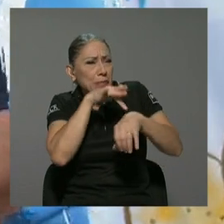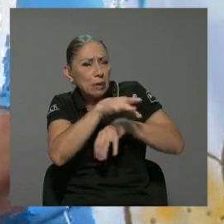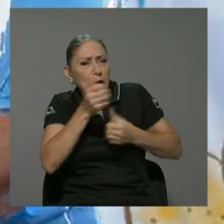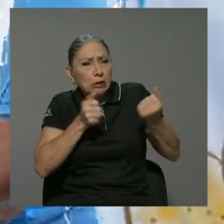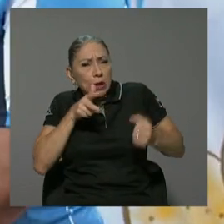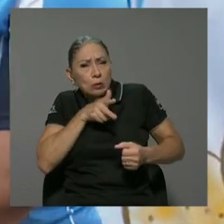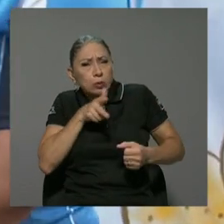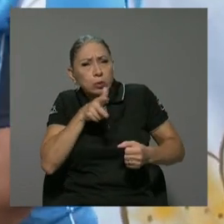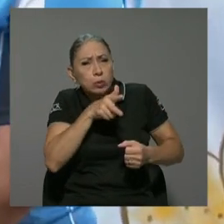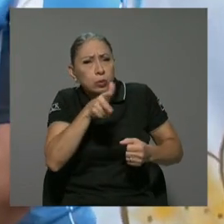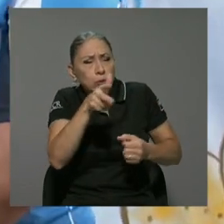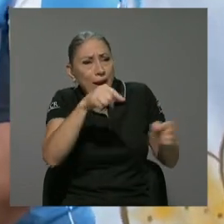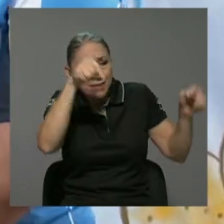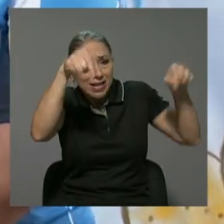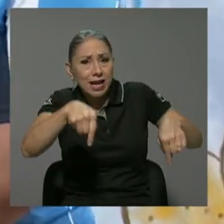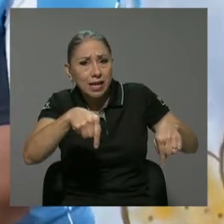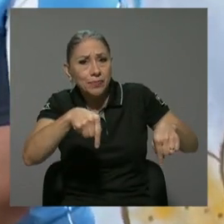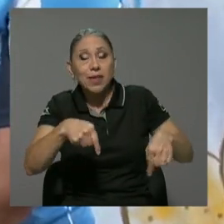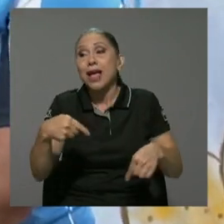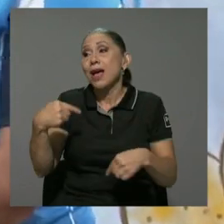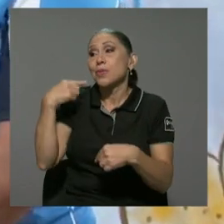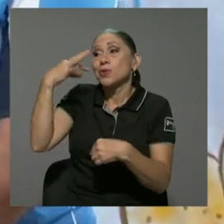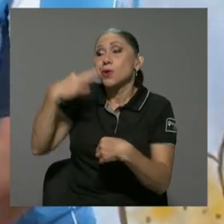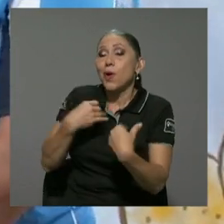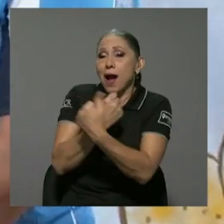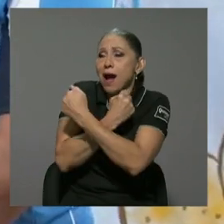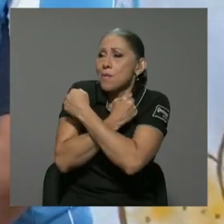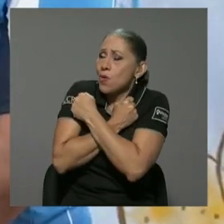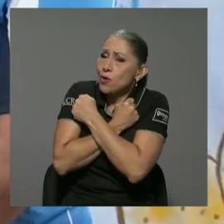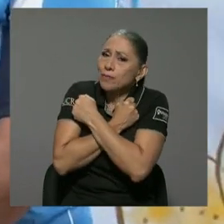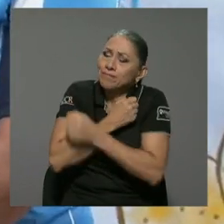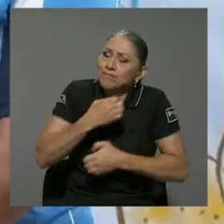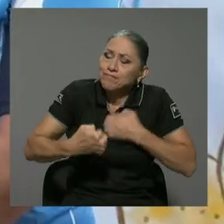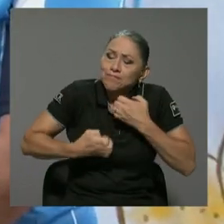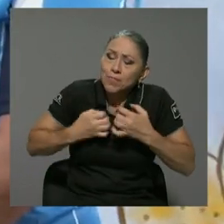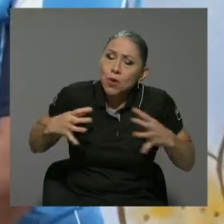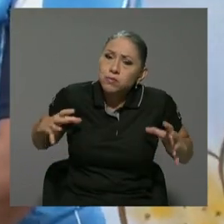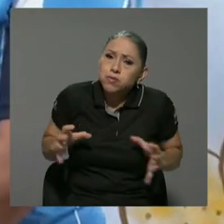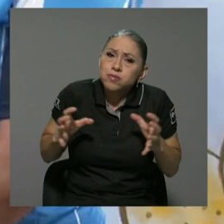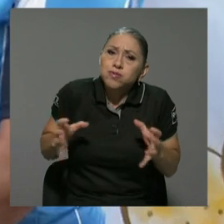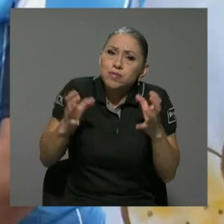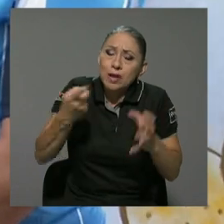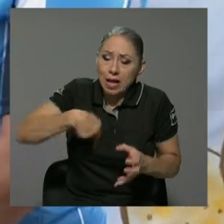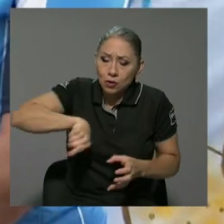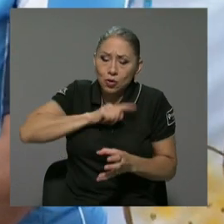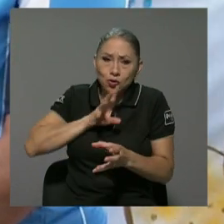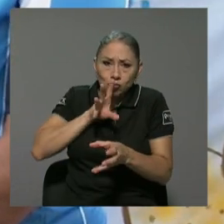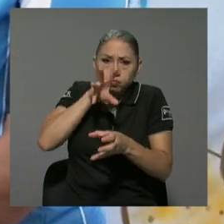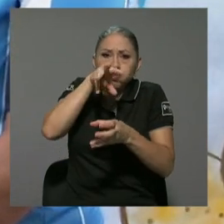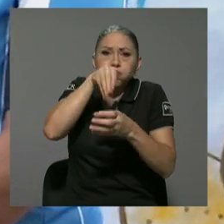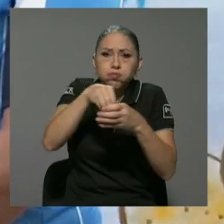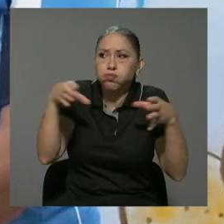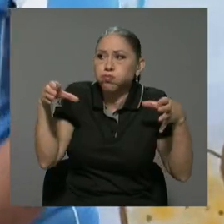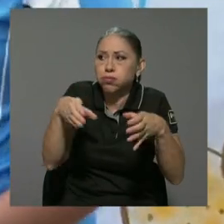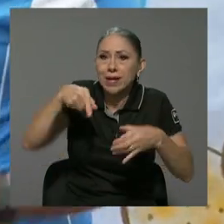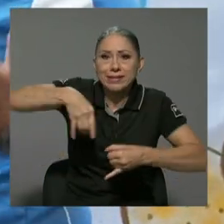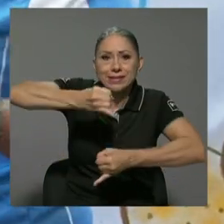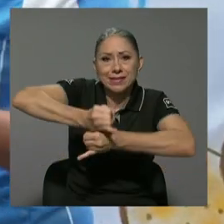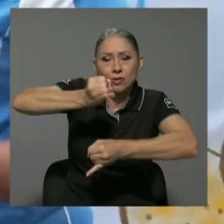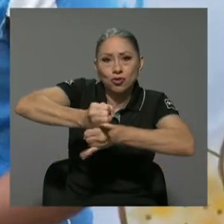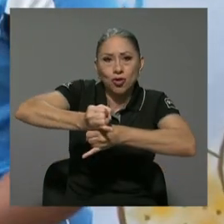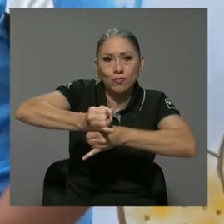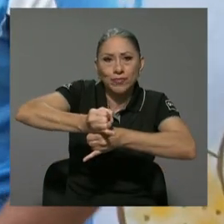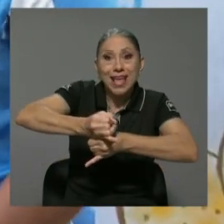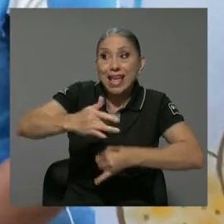como el amor, quizás, y el fulgor que tenemos por parte de pertenecer a esta institución y al sentirnos